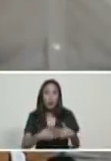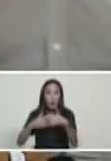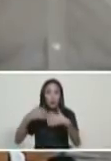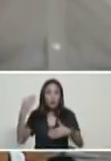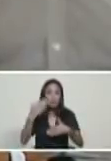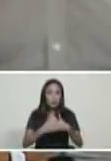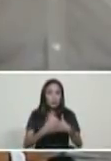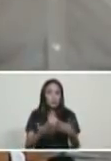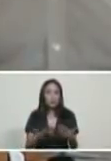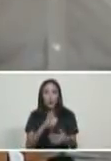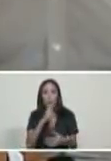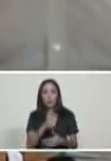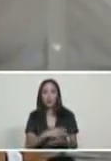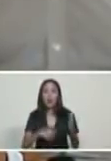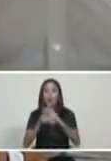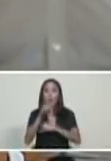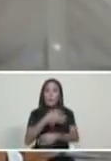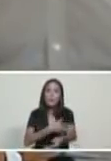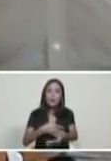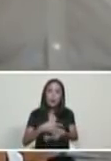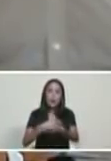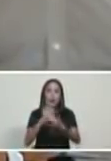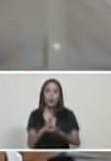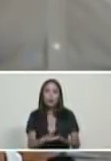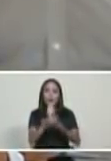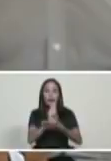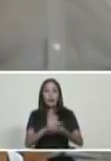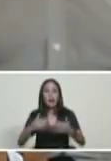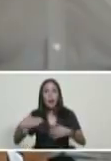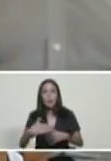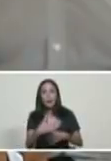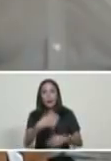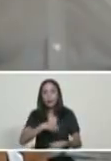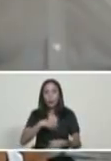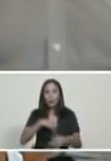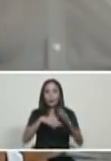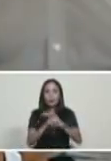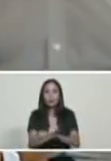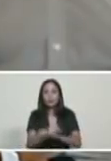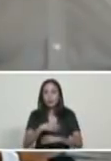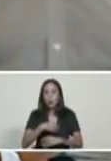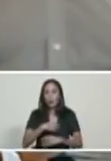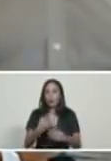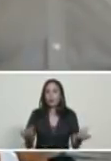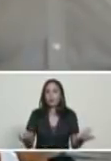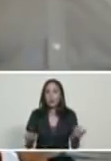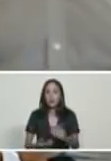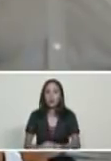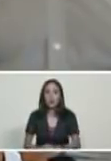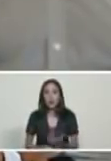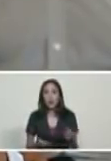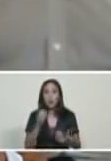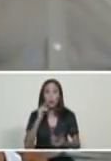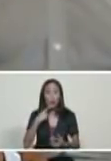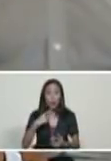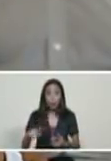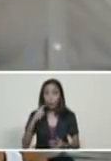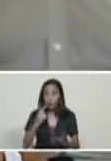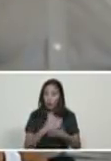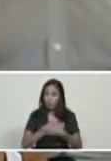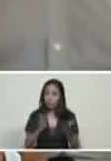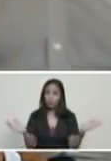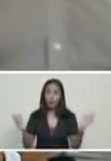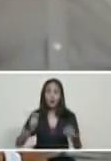percibir 2 millones de toneladas de pescado del mar de los países nórdicos. Ellos están dispuestos y